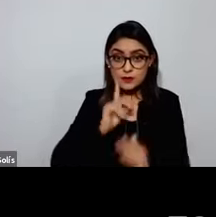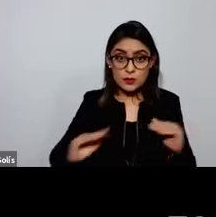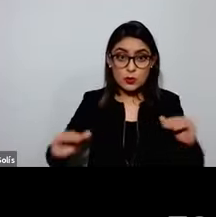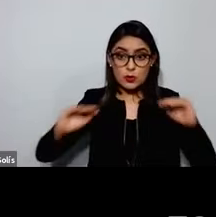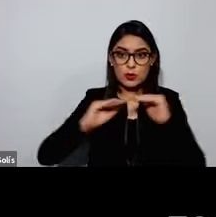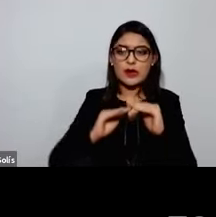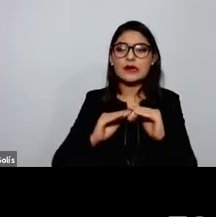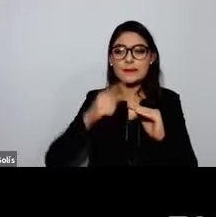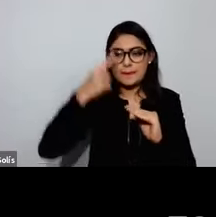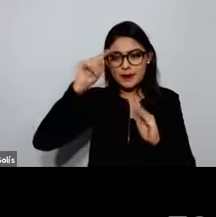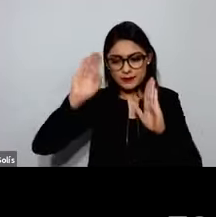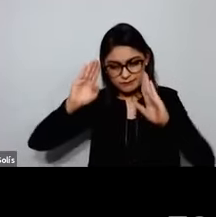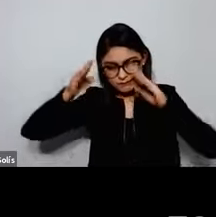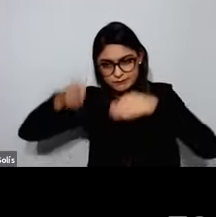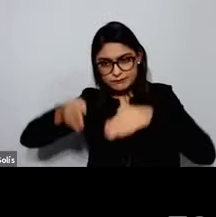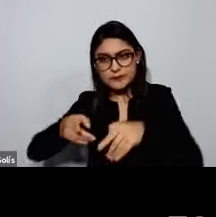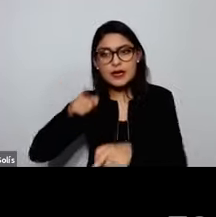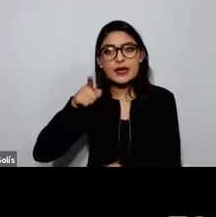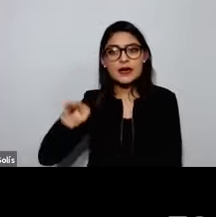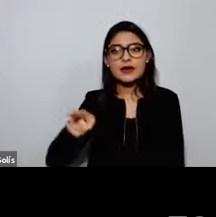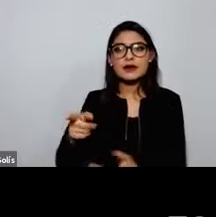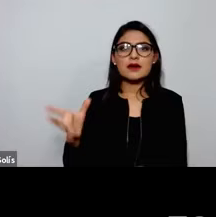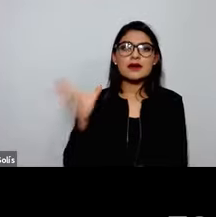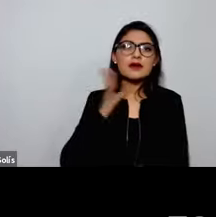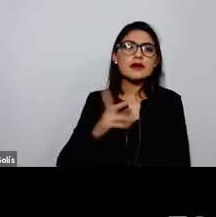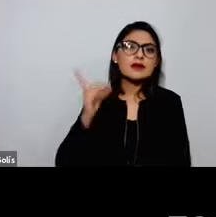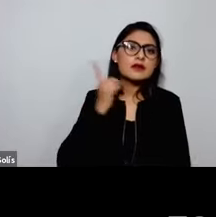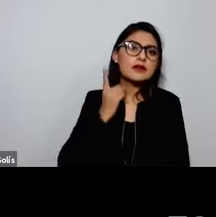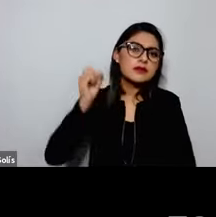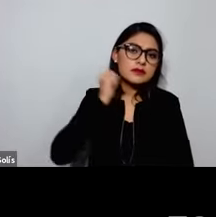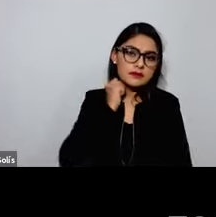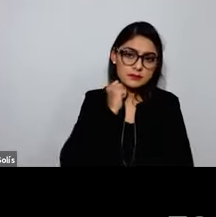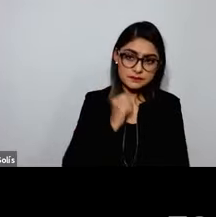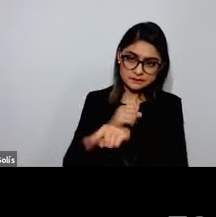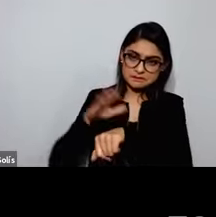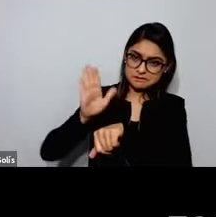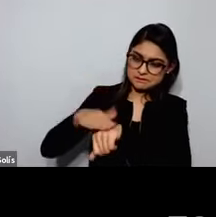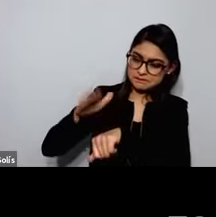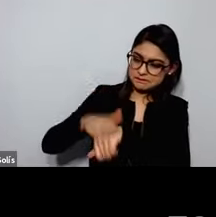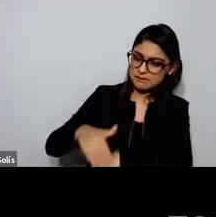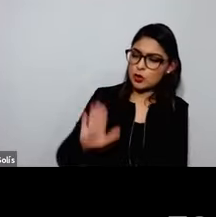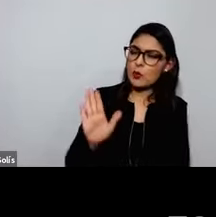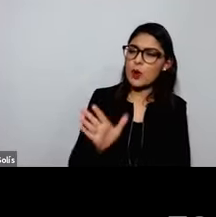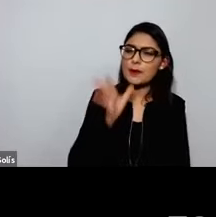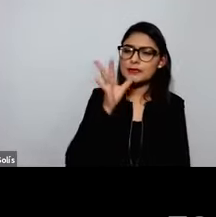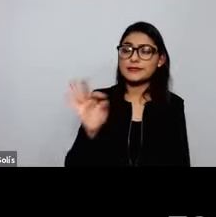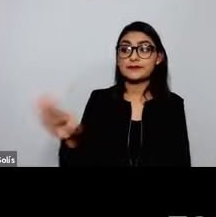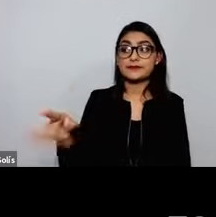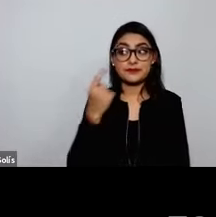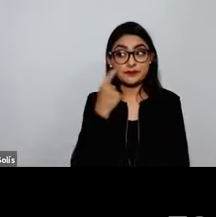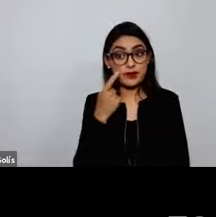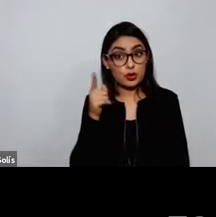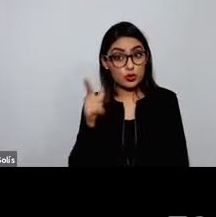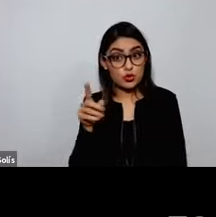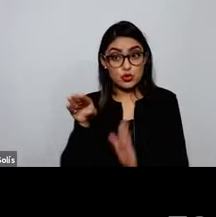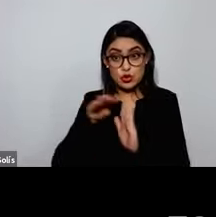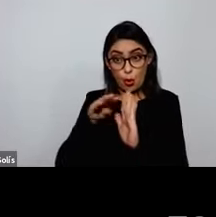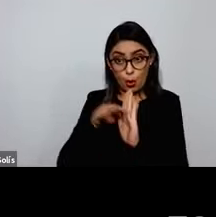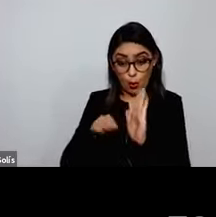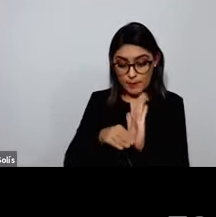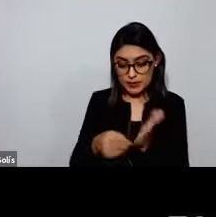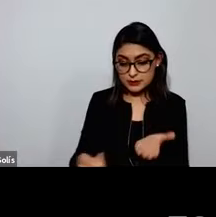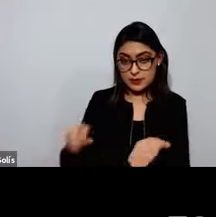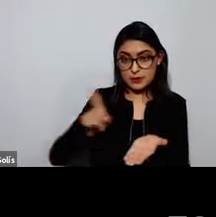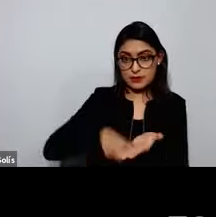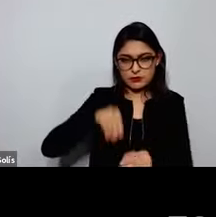un poco decirle, oye, poder legislativo, fíjate si las normas que estás plasmando contienen